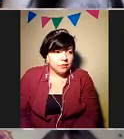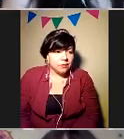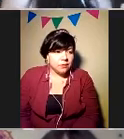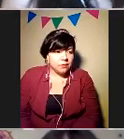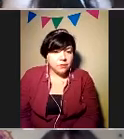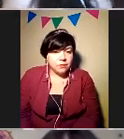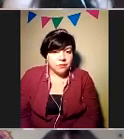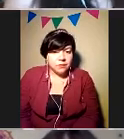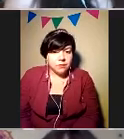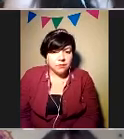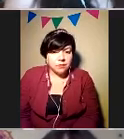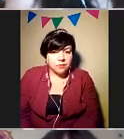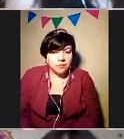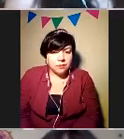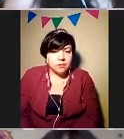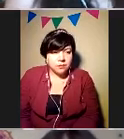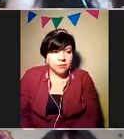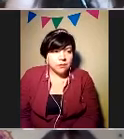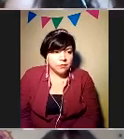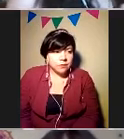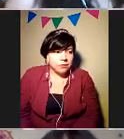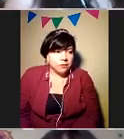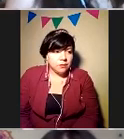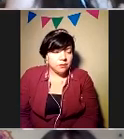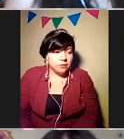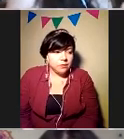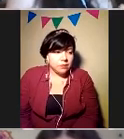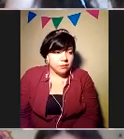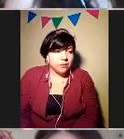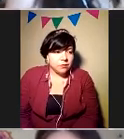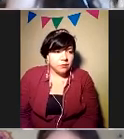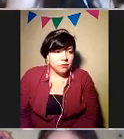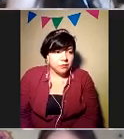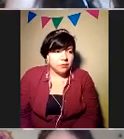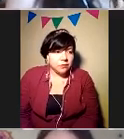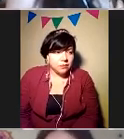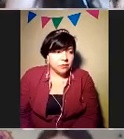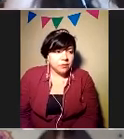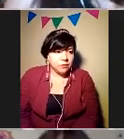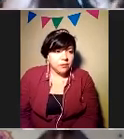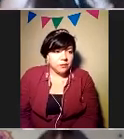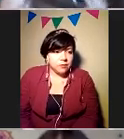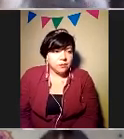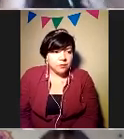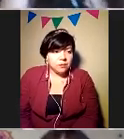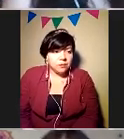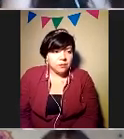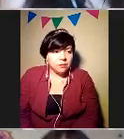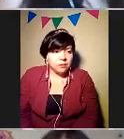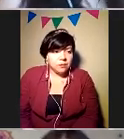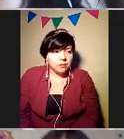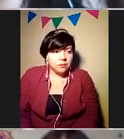lo contrasta también increíblemente con las condiciones que se presentan ahí. Y al incluso sí, tiene un